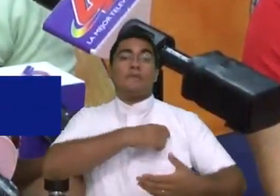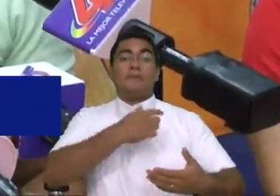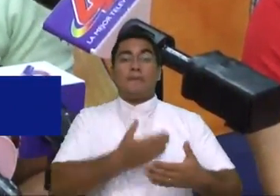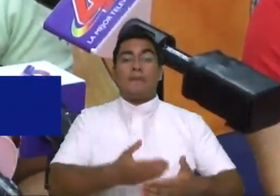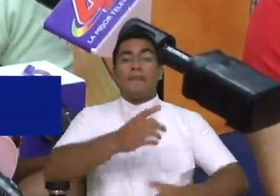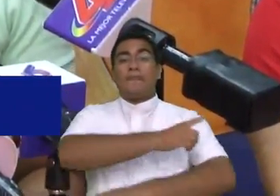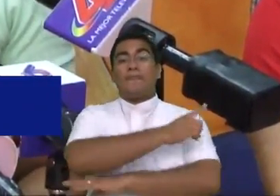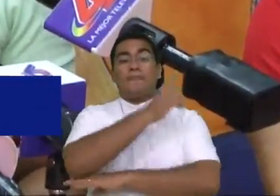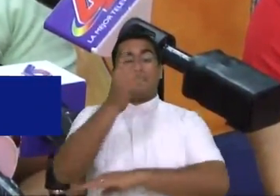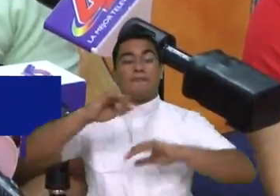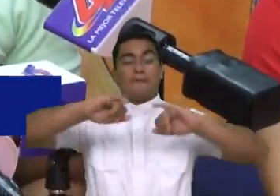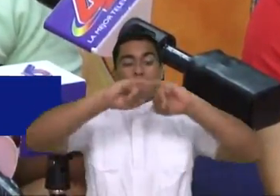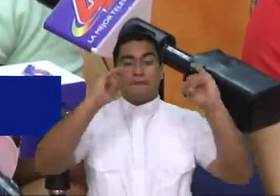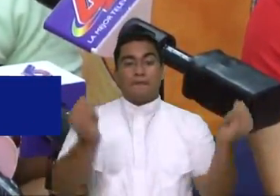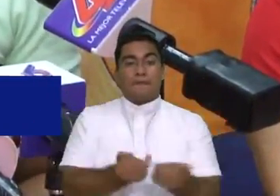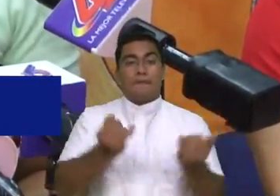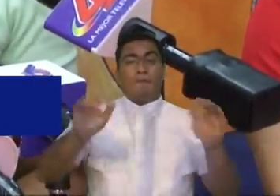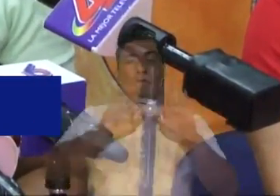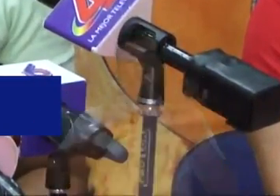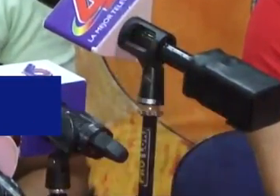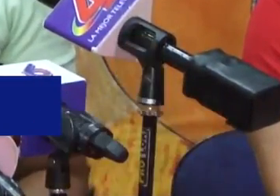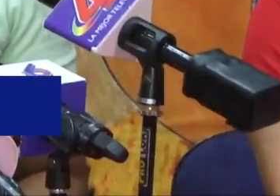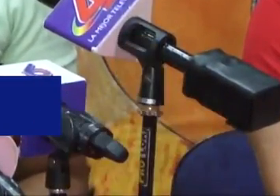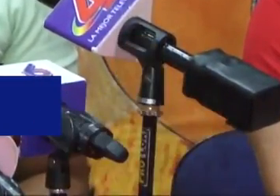Día Internacional de la Mujer.